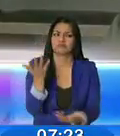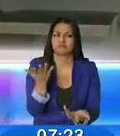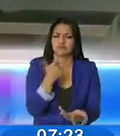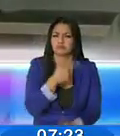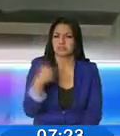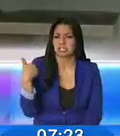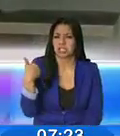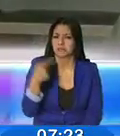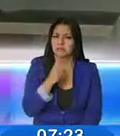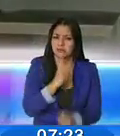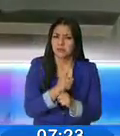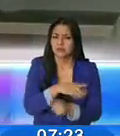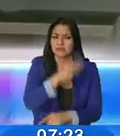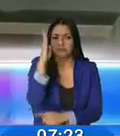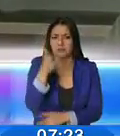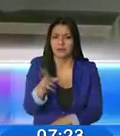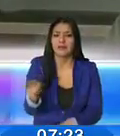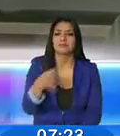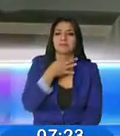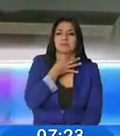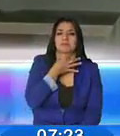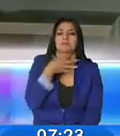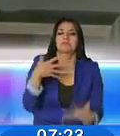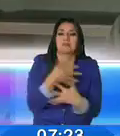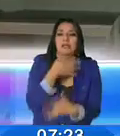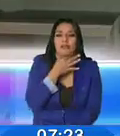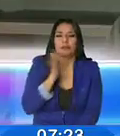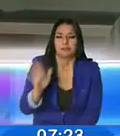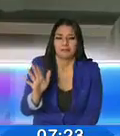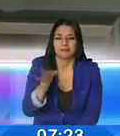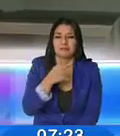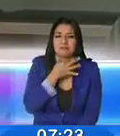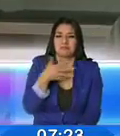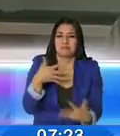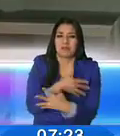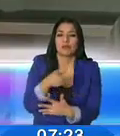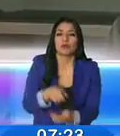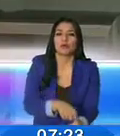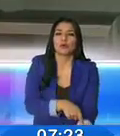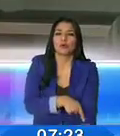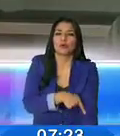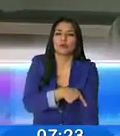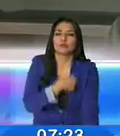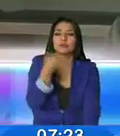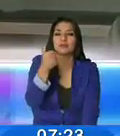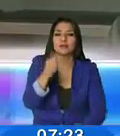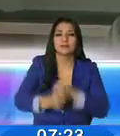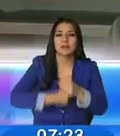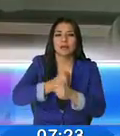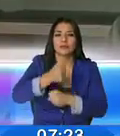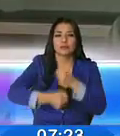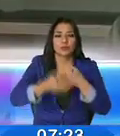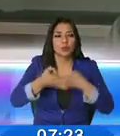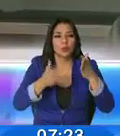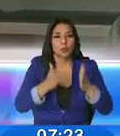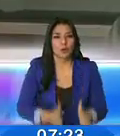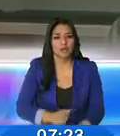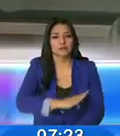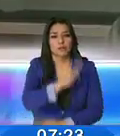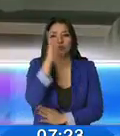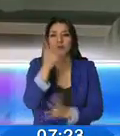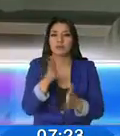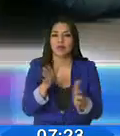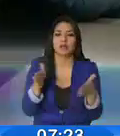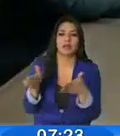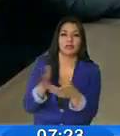yo sí me atrevo a decir que lo que sienten es miedo, y sienten un miedo muy profundo porque estuvieron acostumbrados durante 10 años a tener jueces parcializados hacia